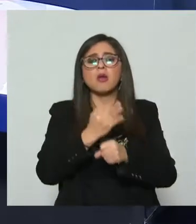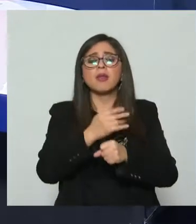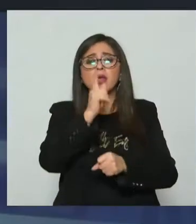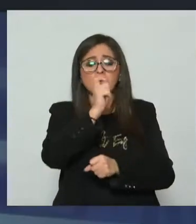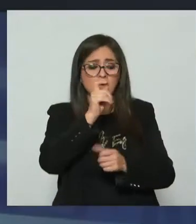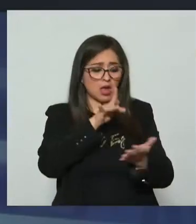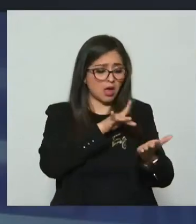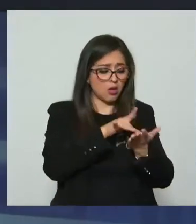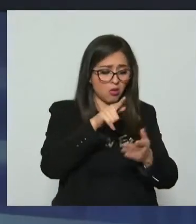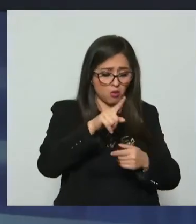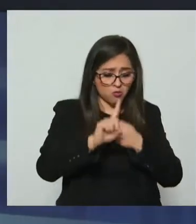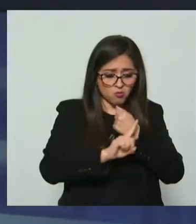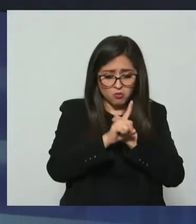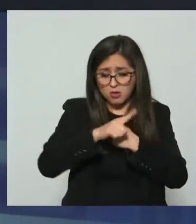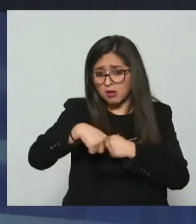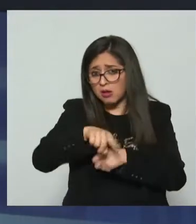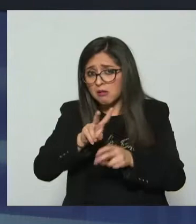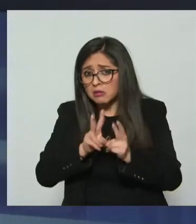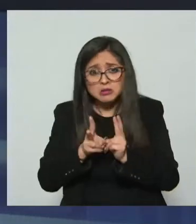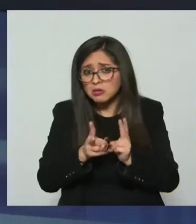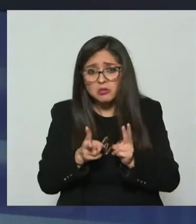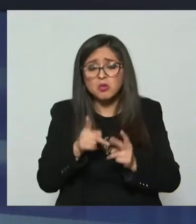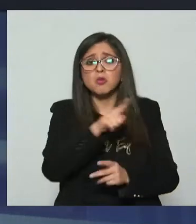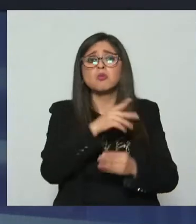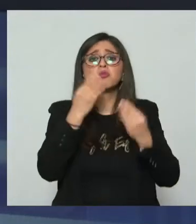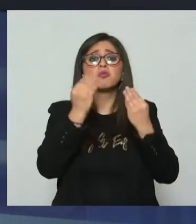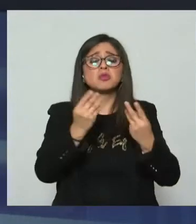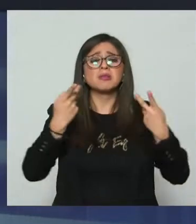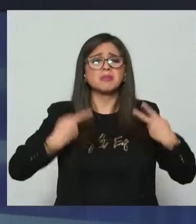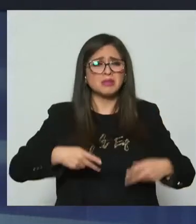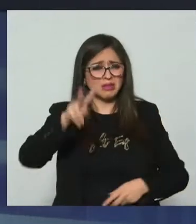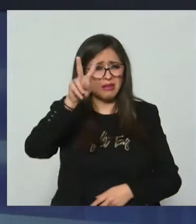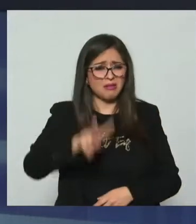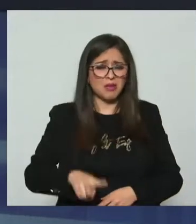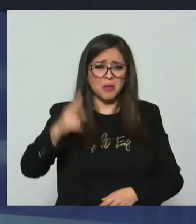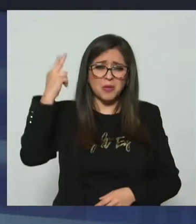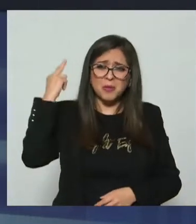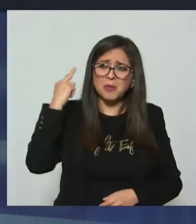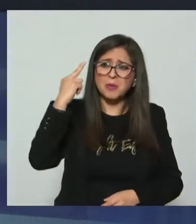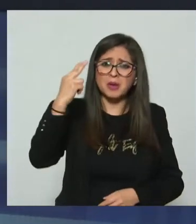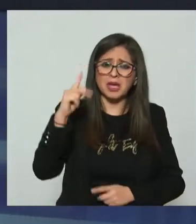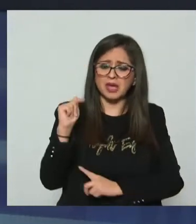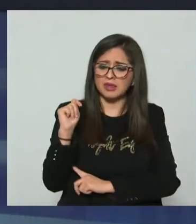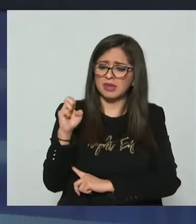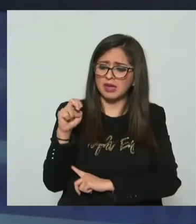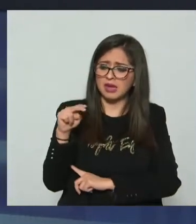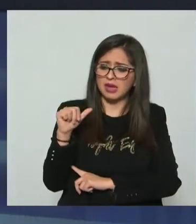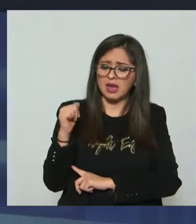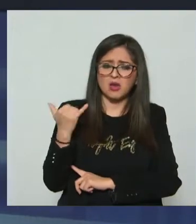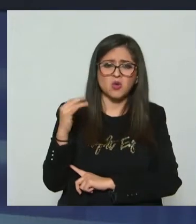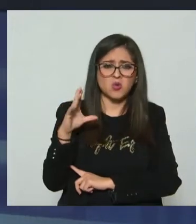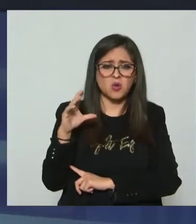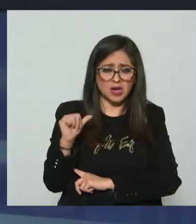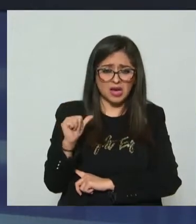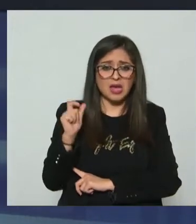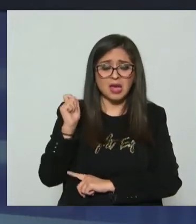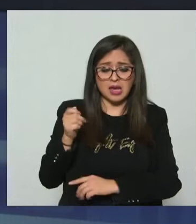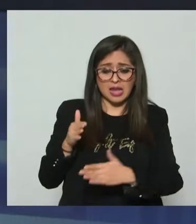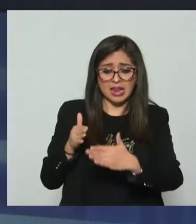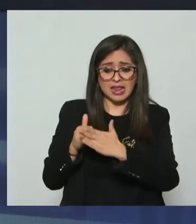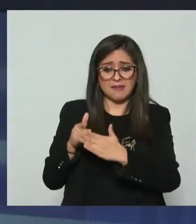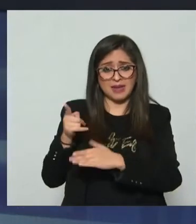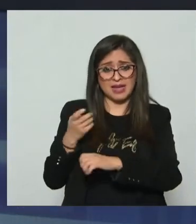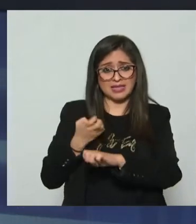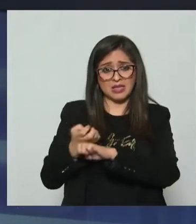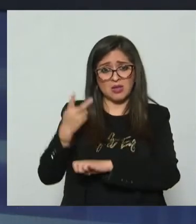a beneficiar a los vecinos. Mucha gente que viene de muy lejos, desde Tenayuca, que es donde empieza esta línea del límite del Estado de México, va